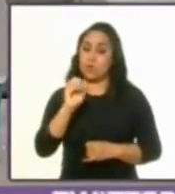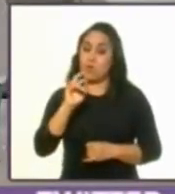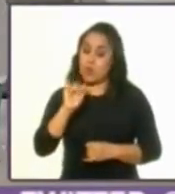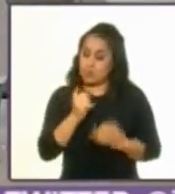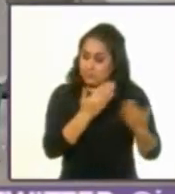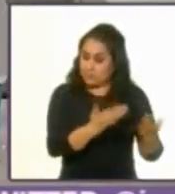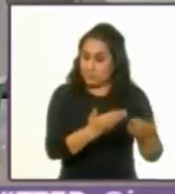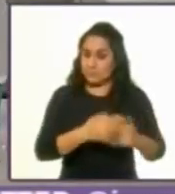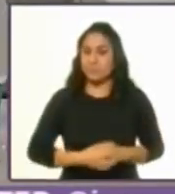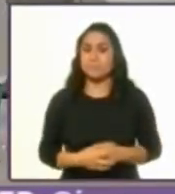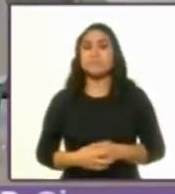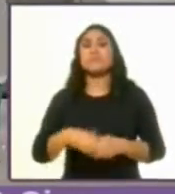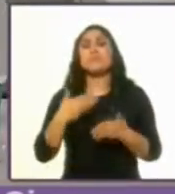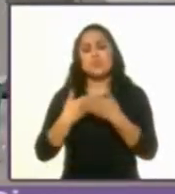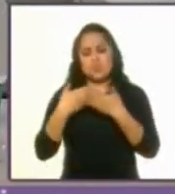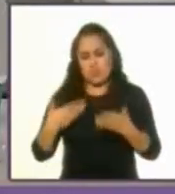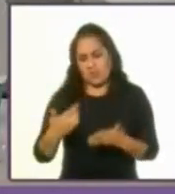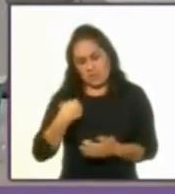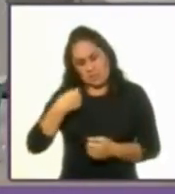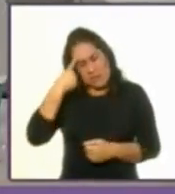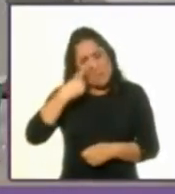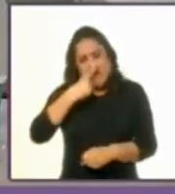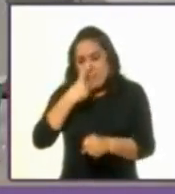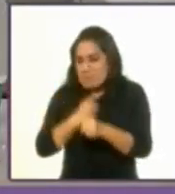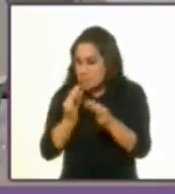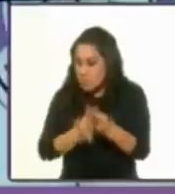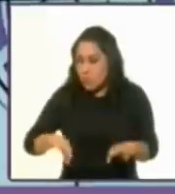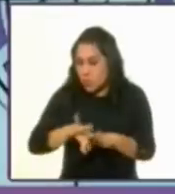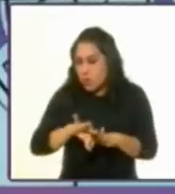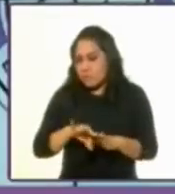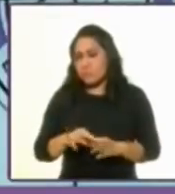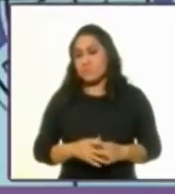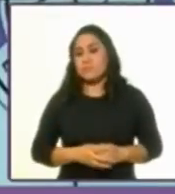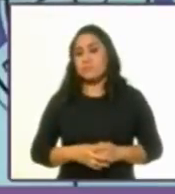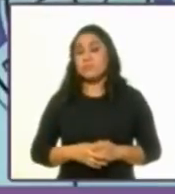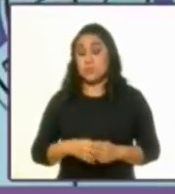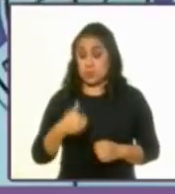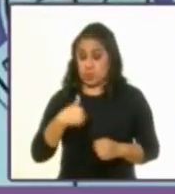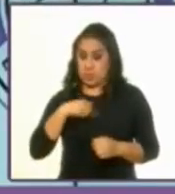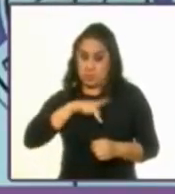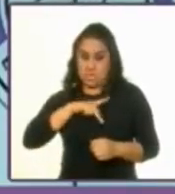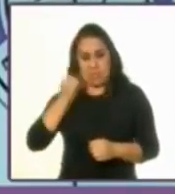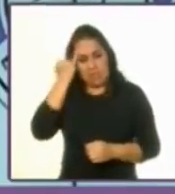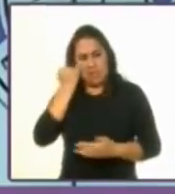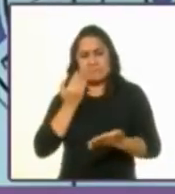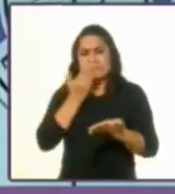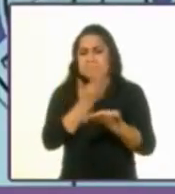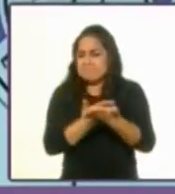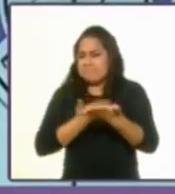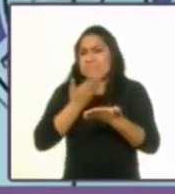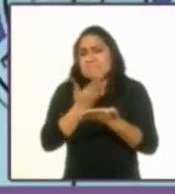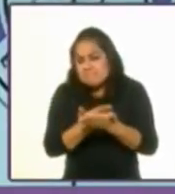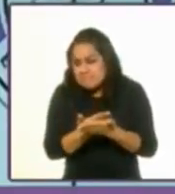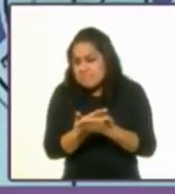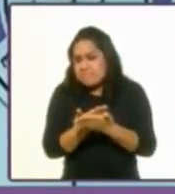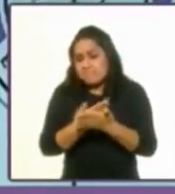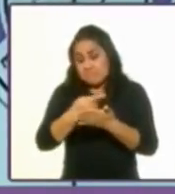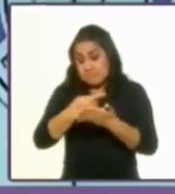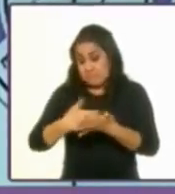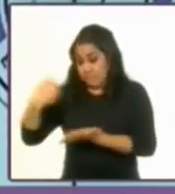adelante algo muy importante de lo que yo estaba manejando mis propuestas no tienen grandes